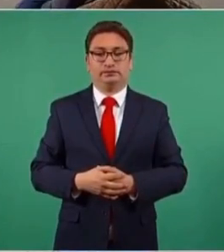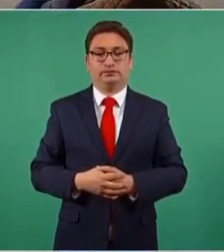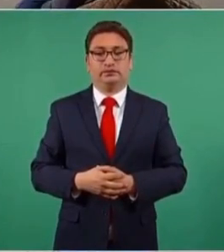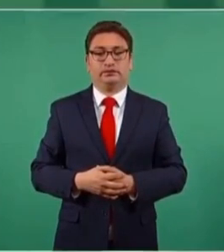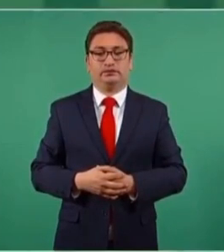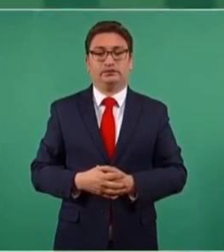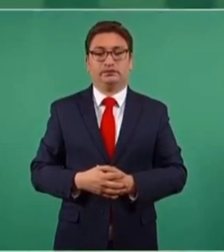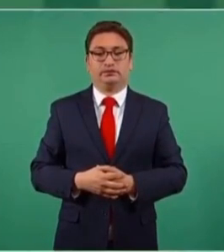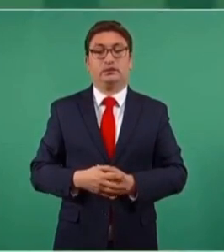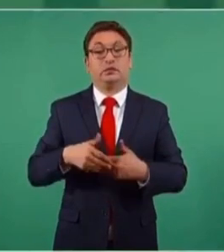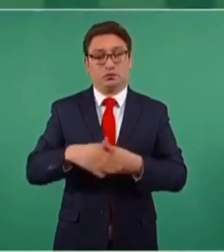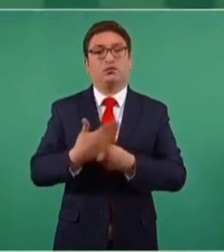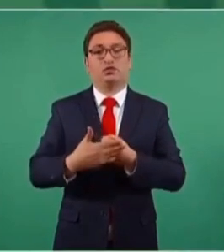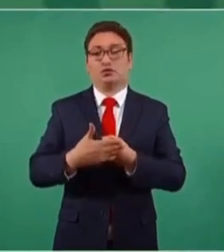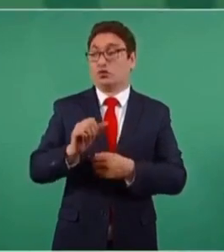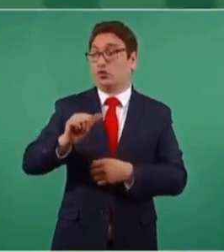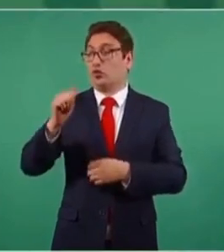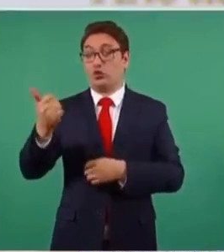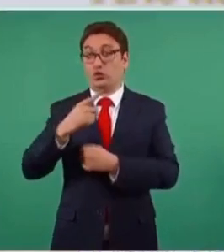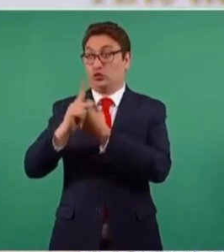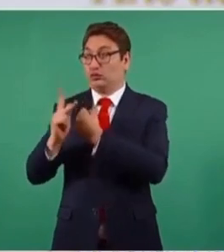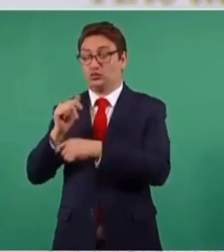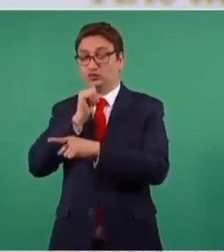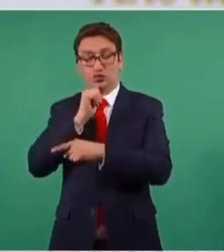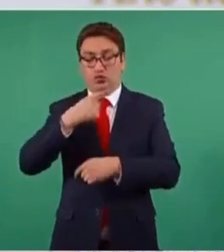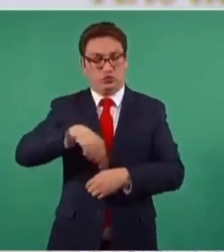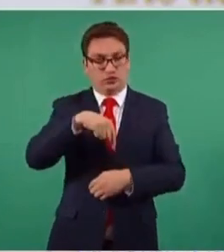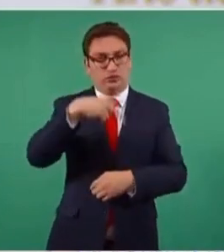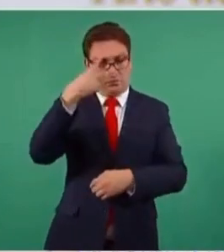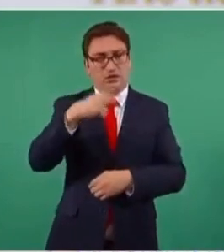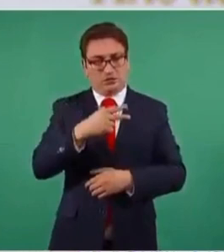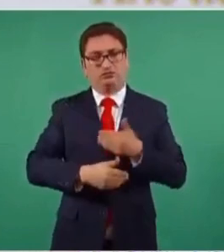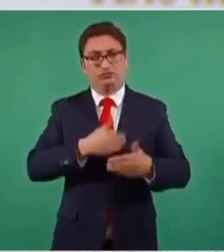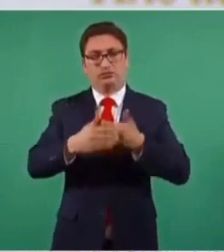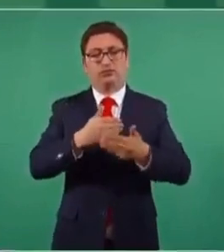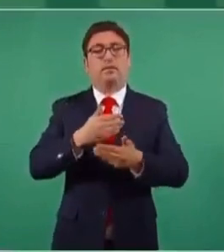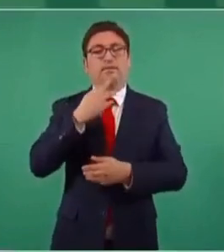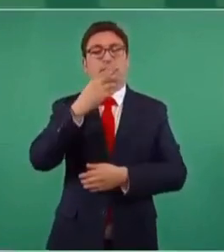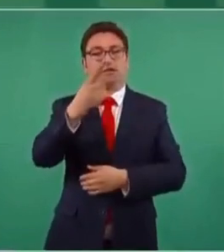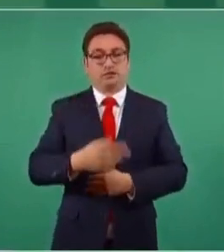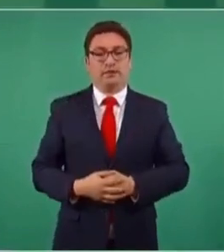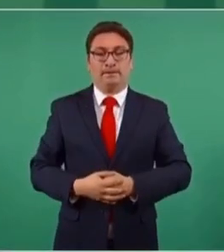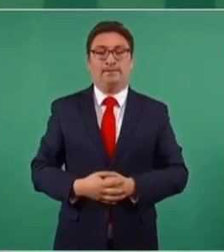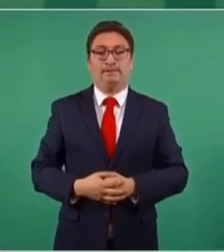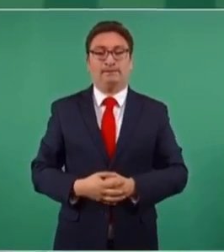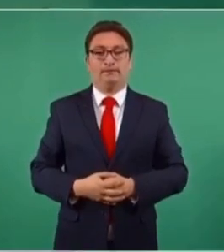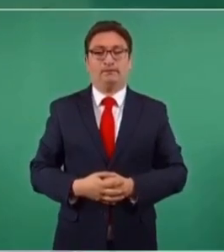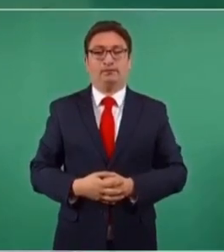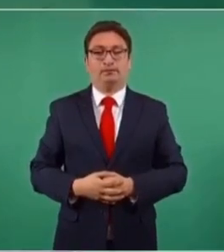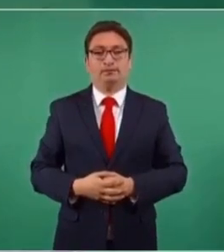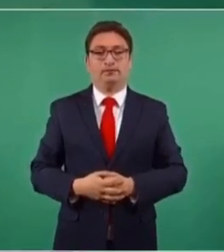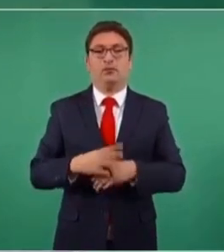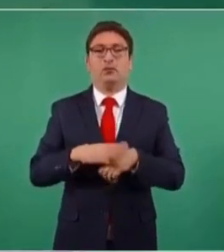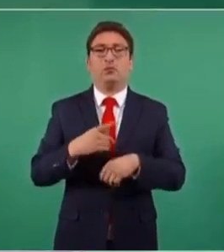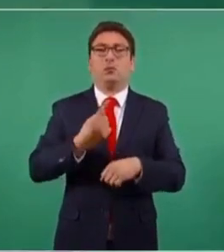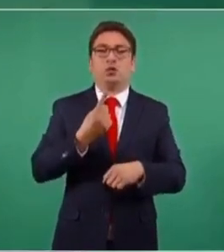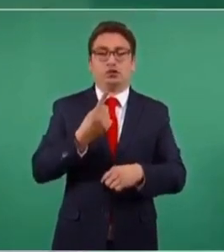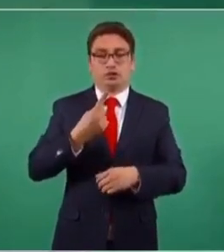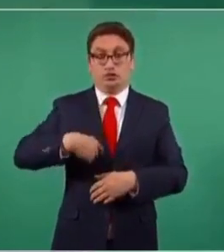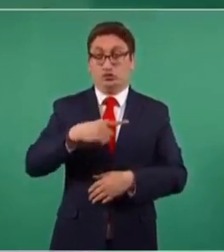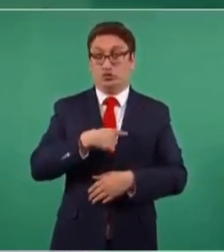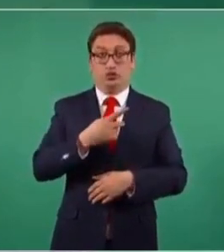pronto, antes que otros países y mucho mejor librados, porque no se contrajo